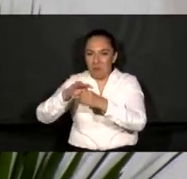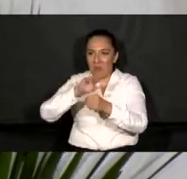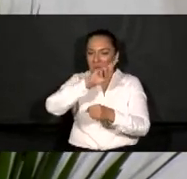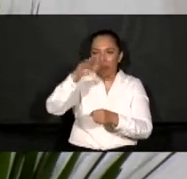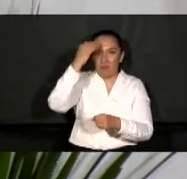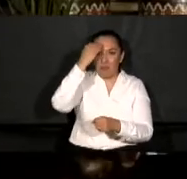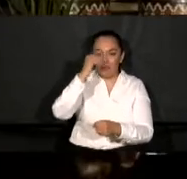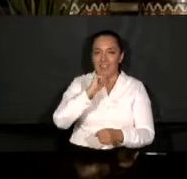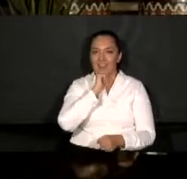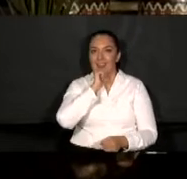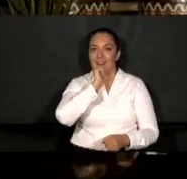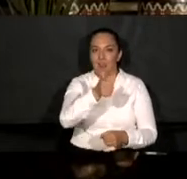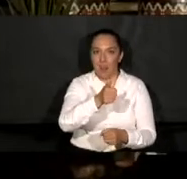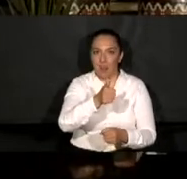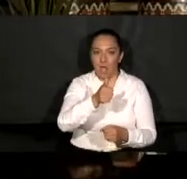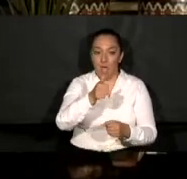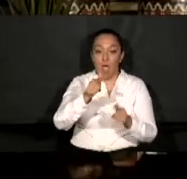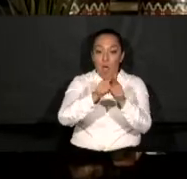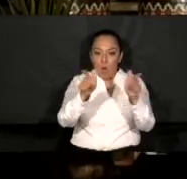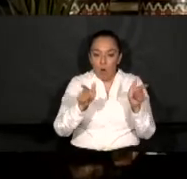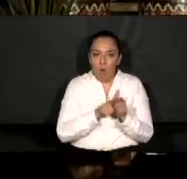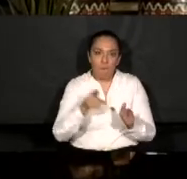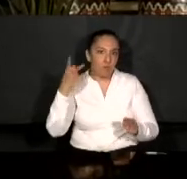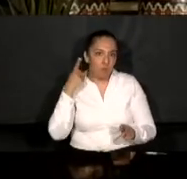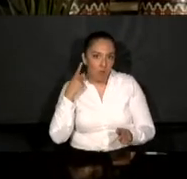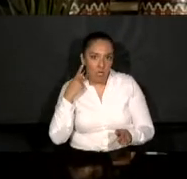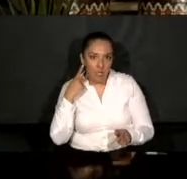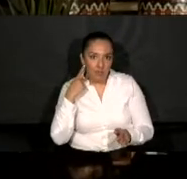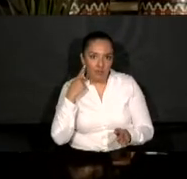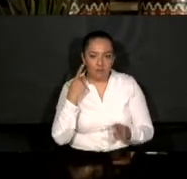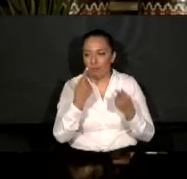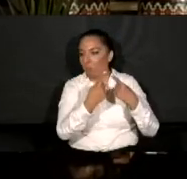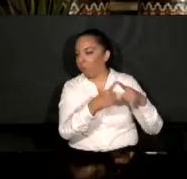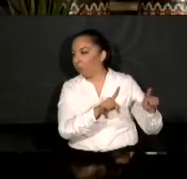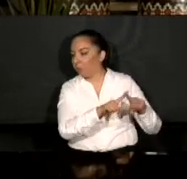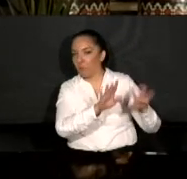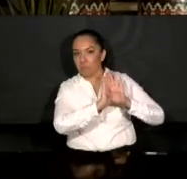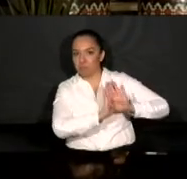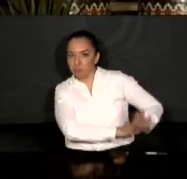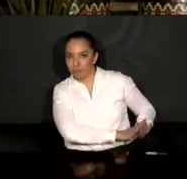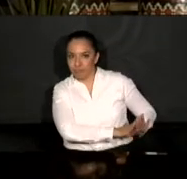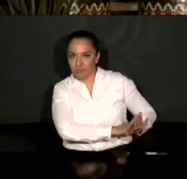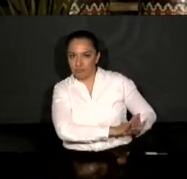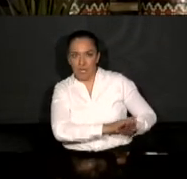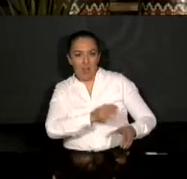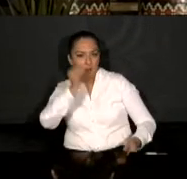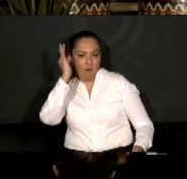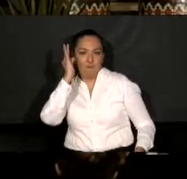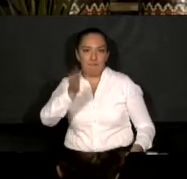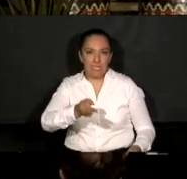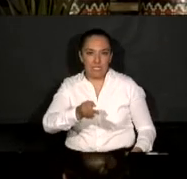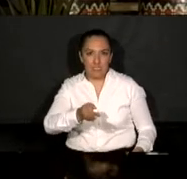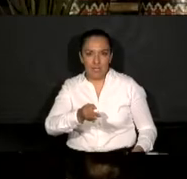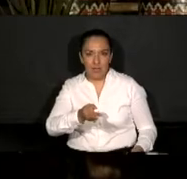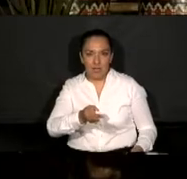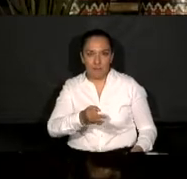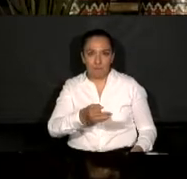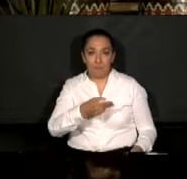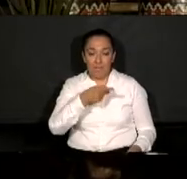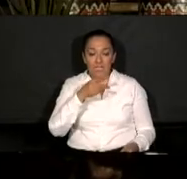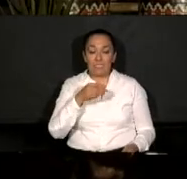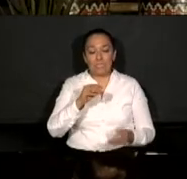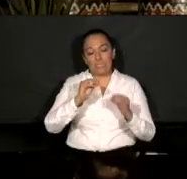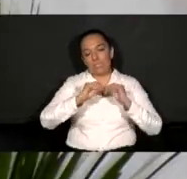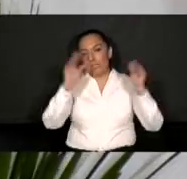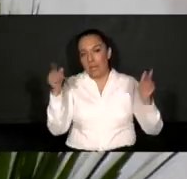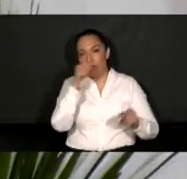reconocían los triunfos de partidos diferentes al oficial de ese entonces. Por supuesto que no ganó don Luis H. Álvarez